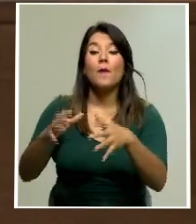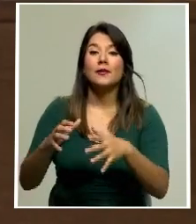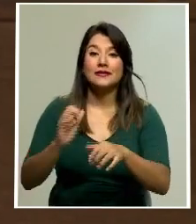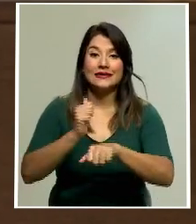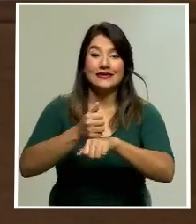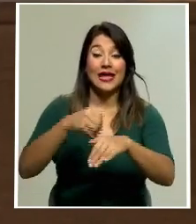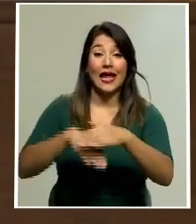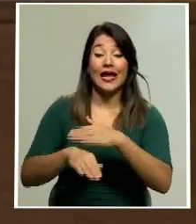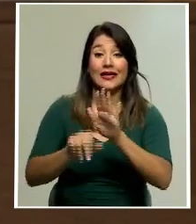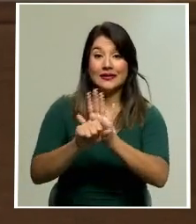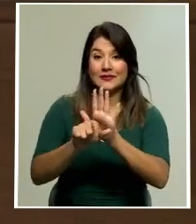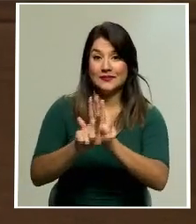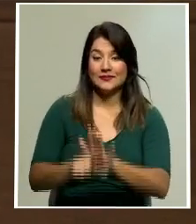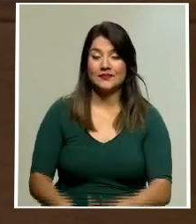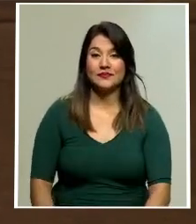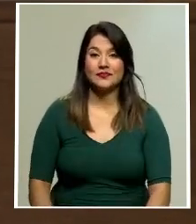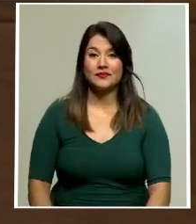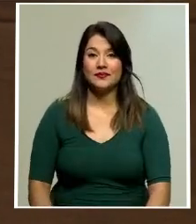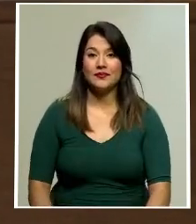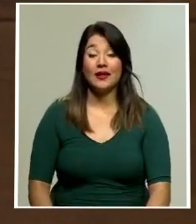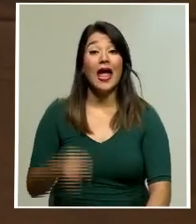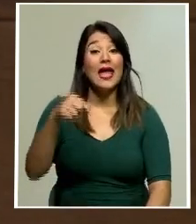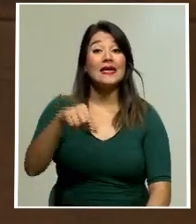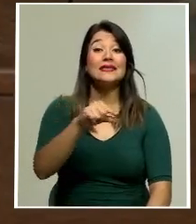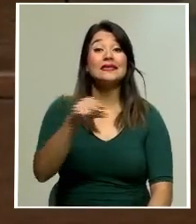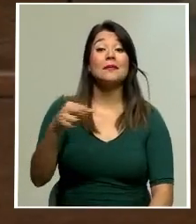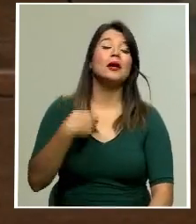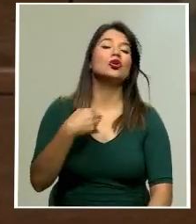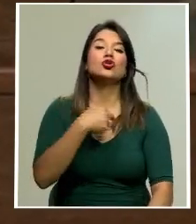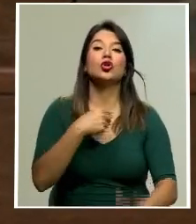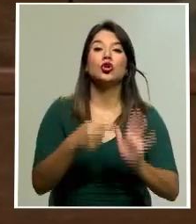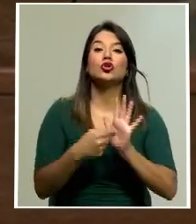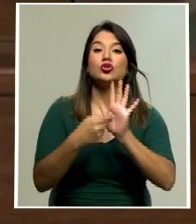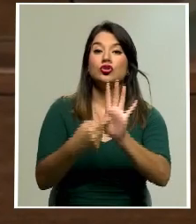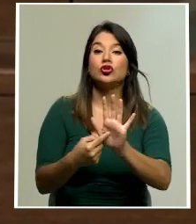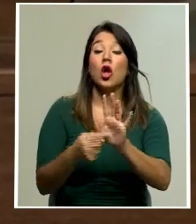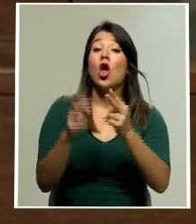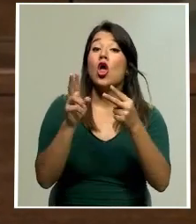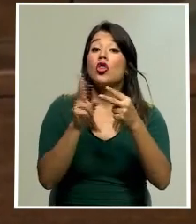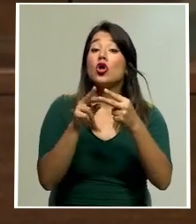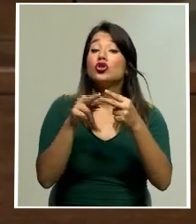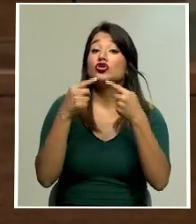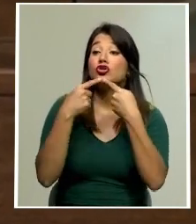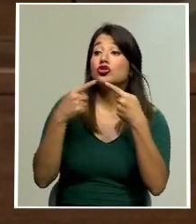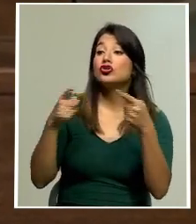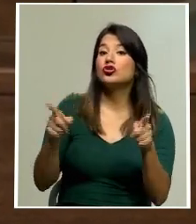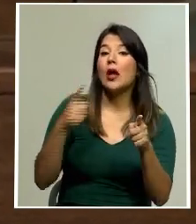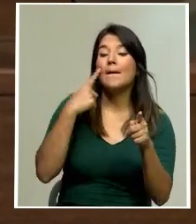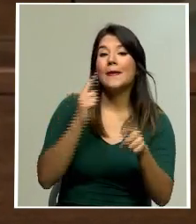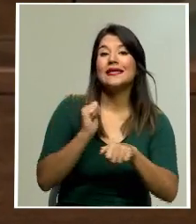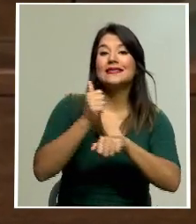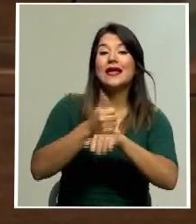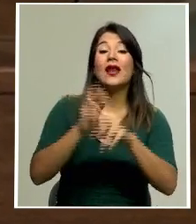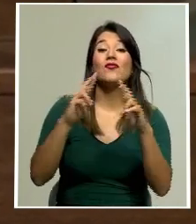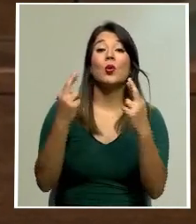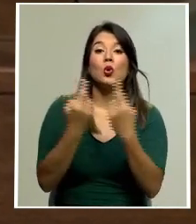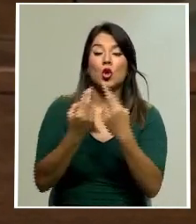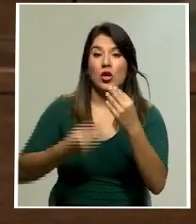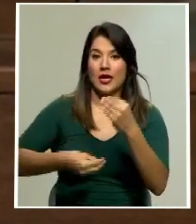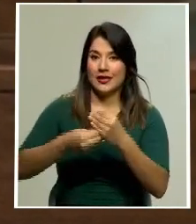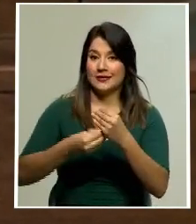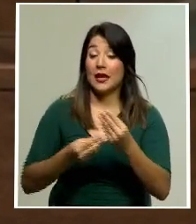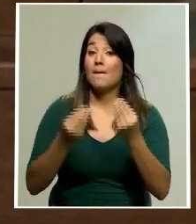Asamblea Legislativa. Esta semana hemos presentado dos decretos de convocatoria para sesiones extraordinarias. Es importante